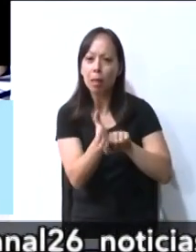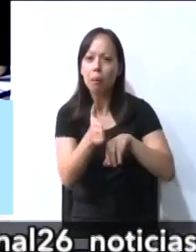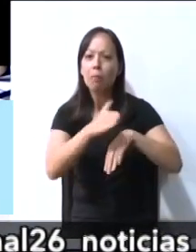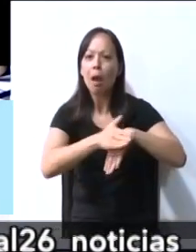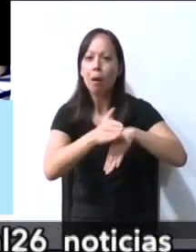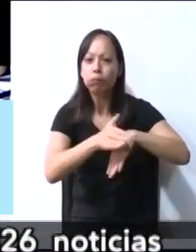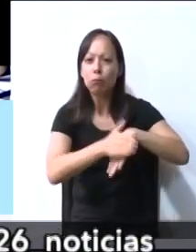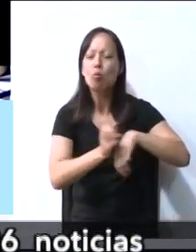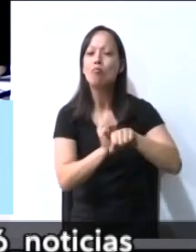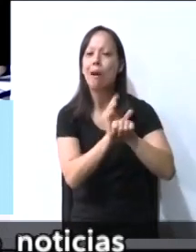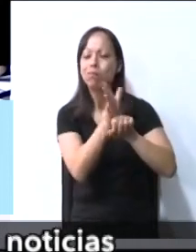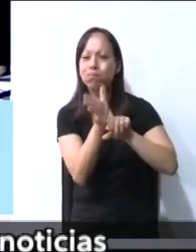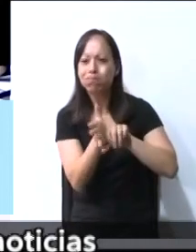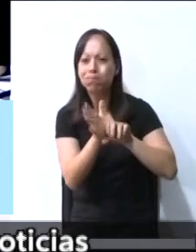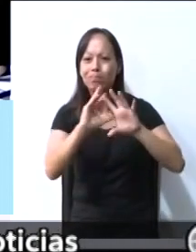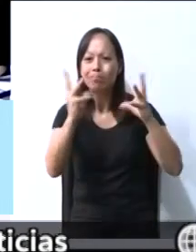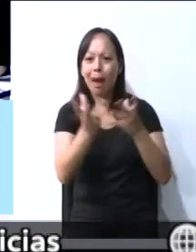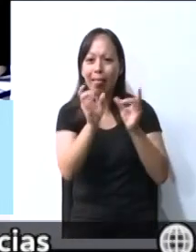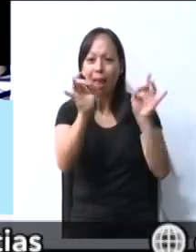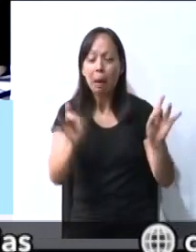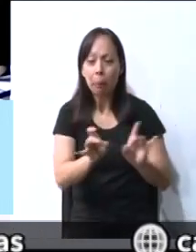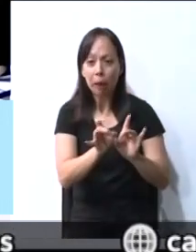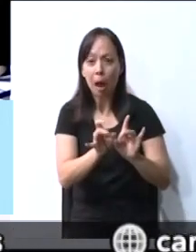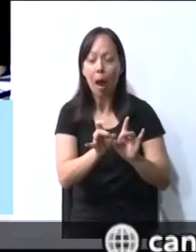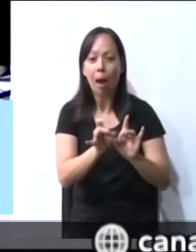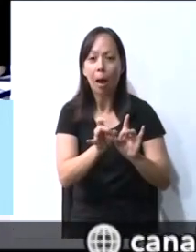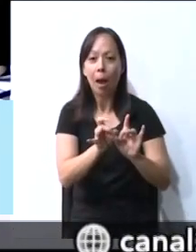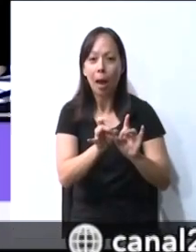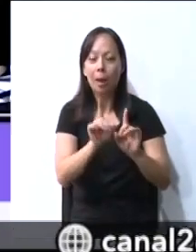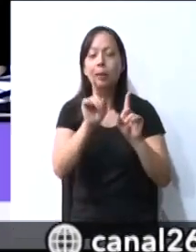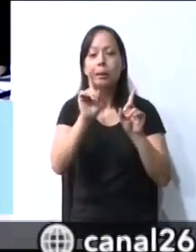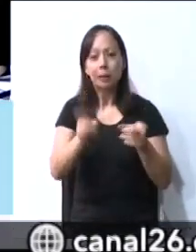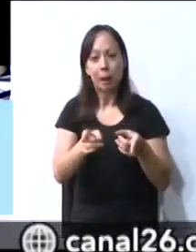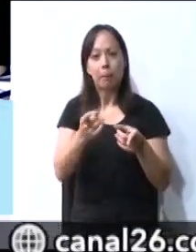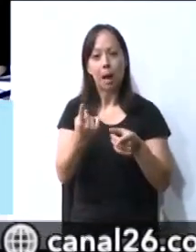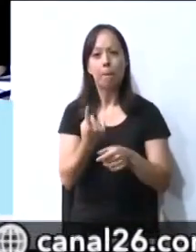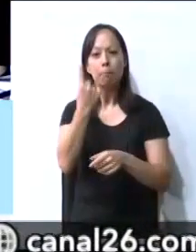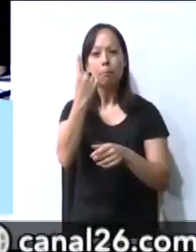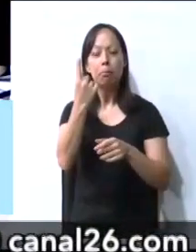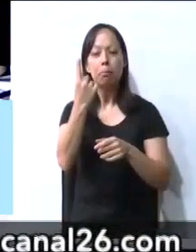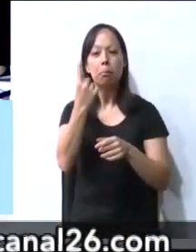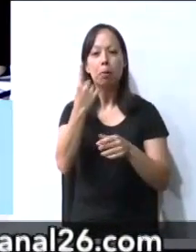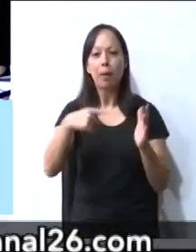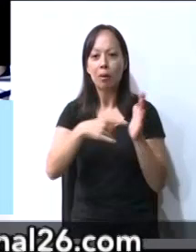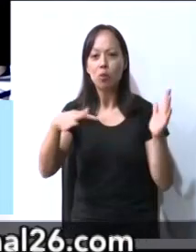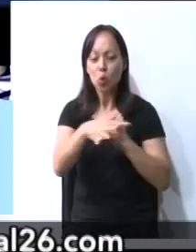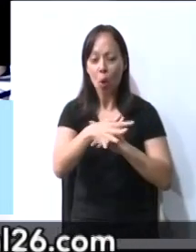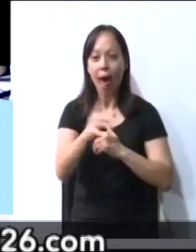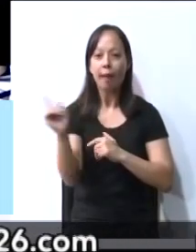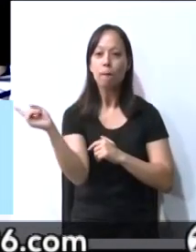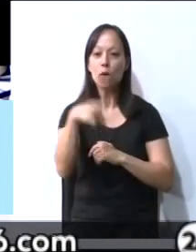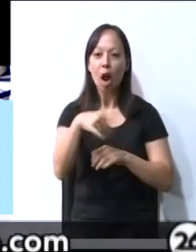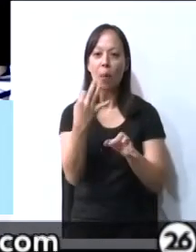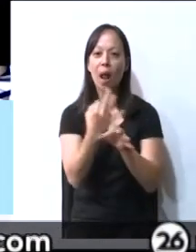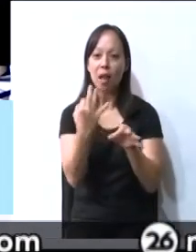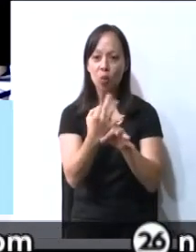de todos. Ahí también fuimos la primera jurisdicción en volver a las aulas y dejamos las aulas